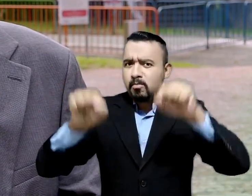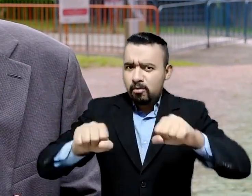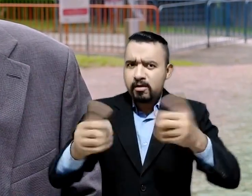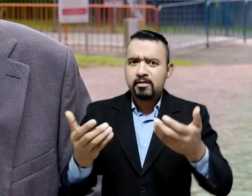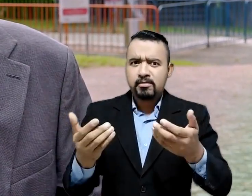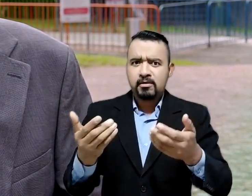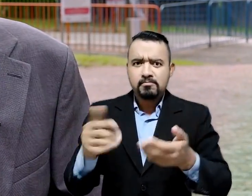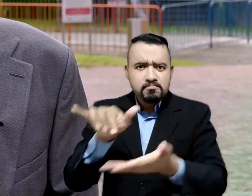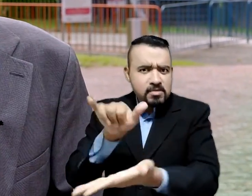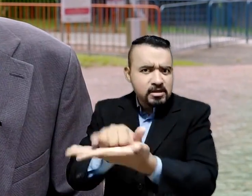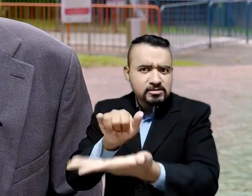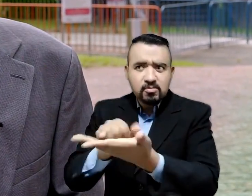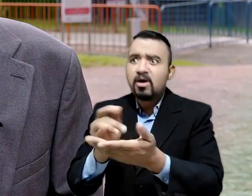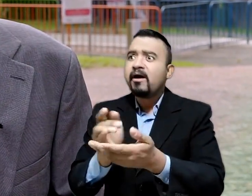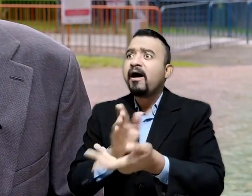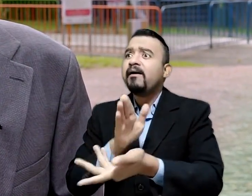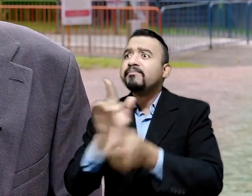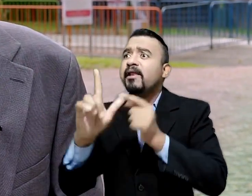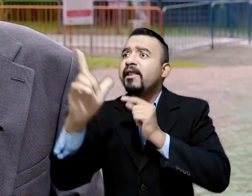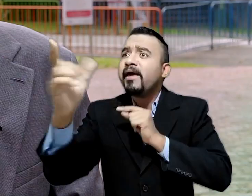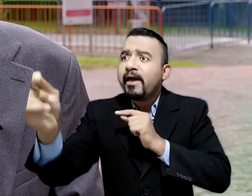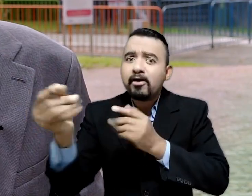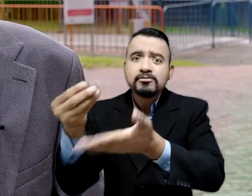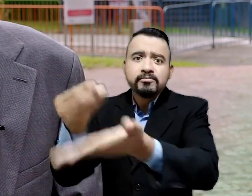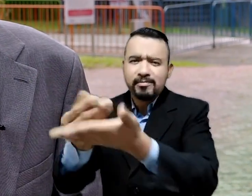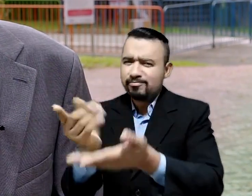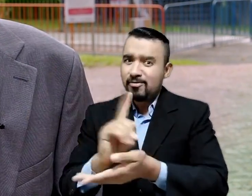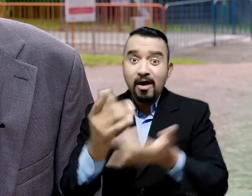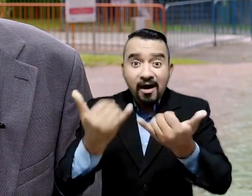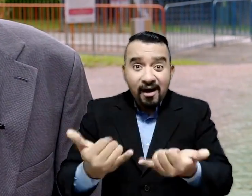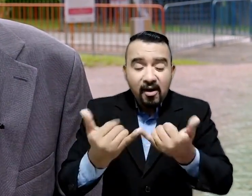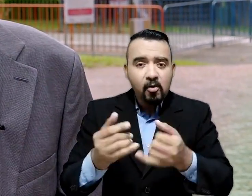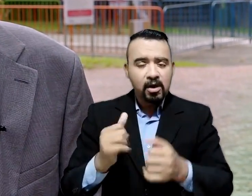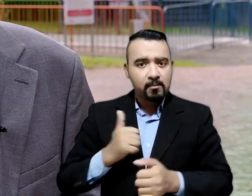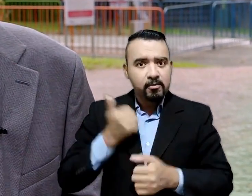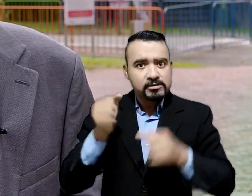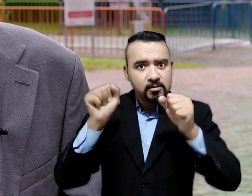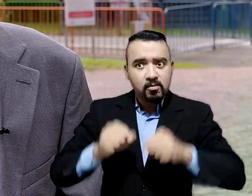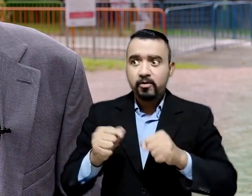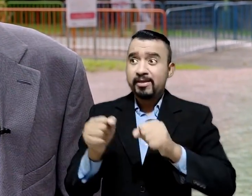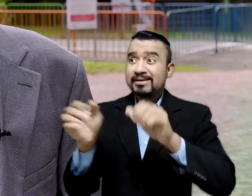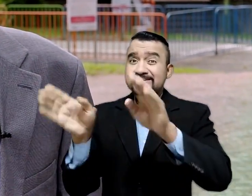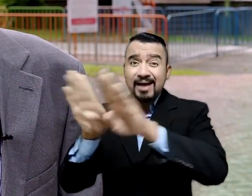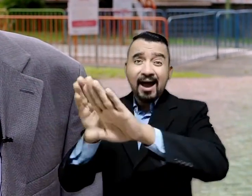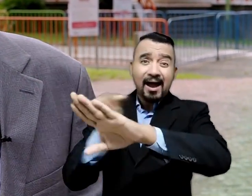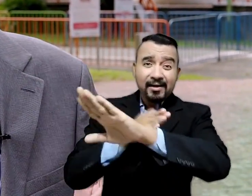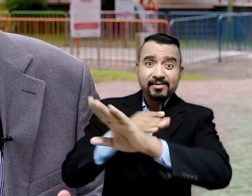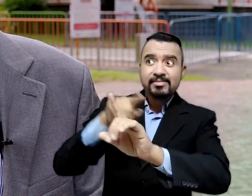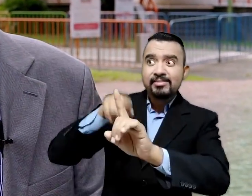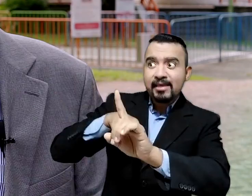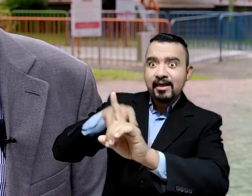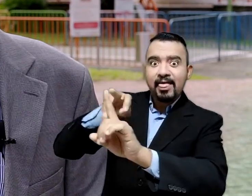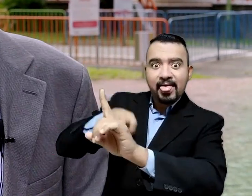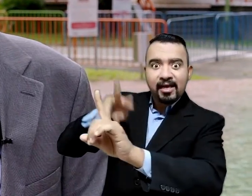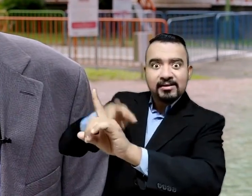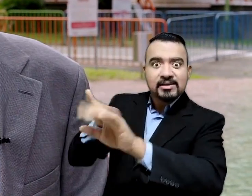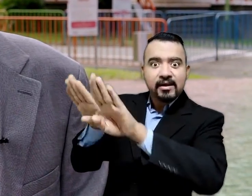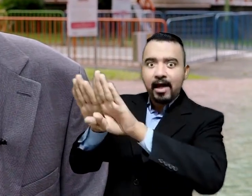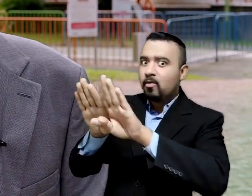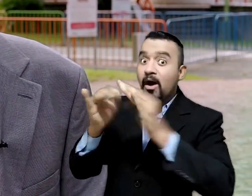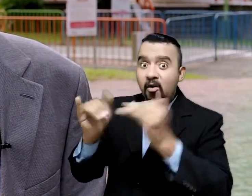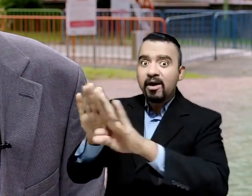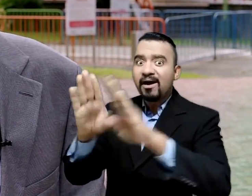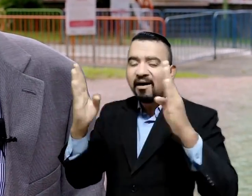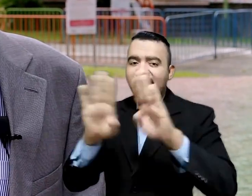a ser solidarios con aquellos que estuvieron durante muchos meses con sus negocios cerrados. Vamos a comprar en nuestro territorio